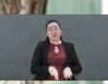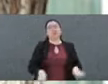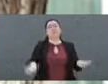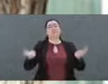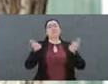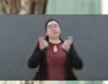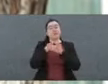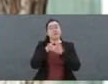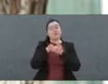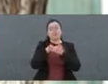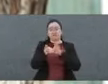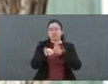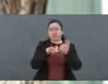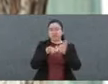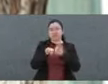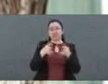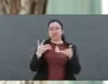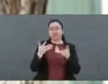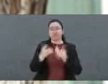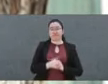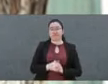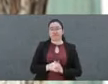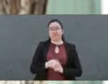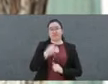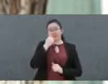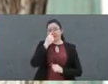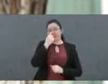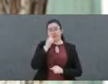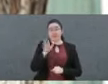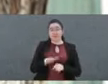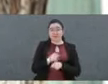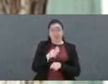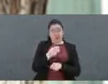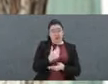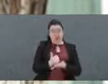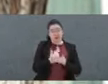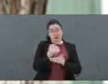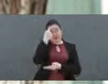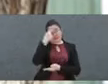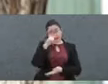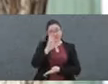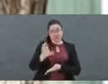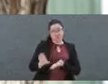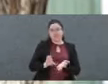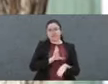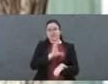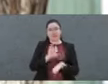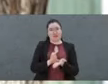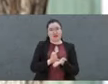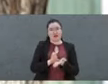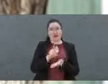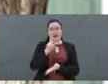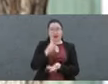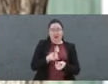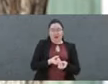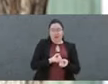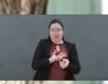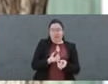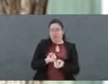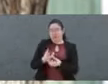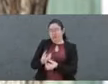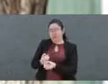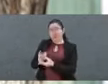han realizado, que van a mejorar el caudal de agua a las colonias y que van a mejorar la calidad de